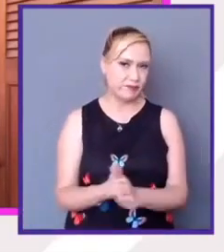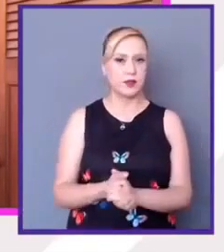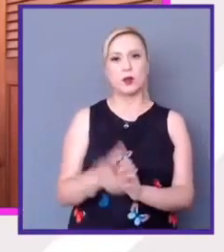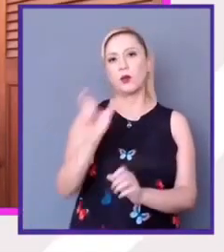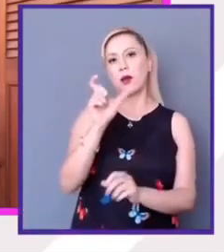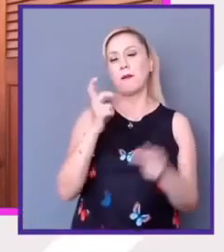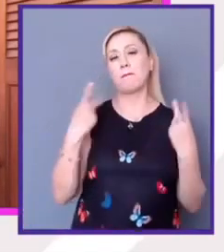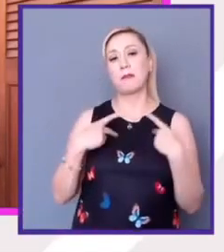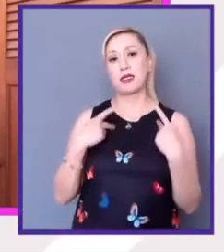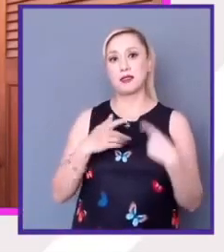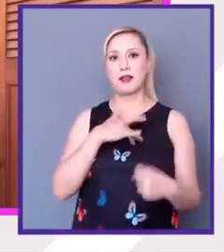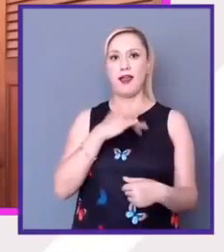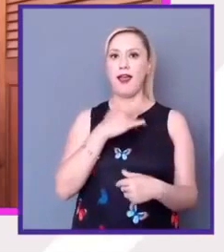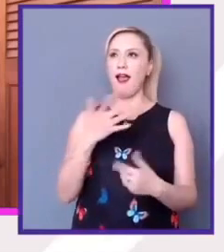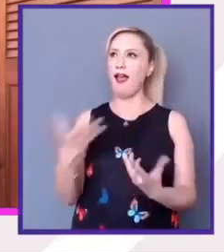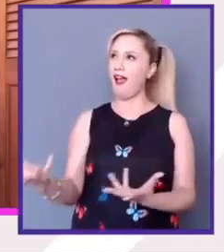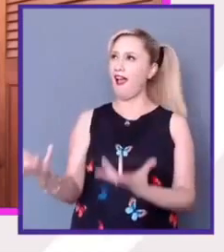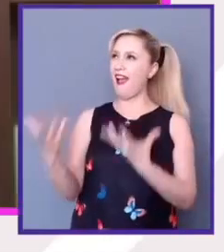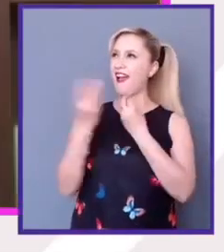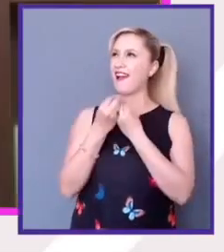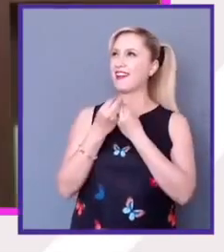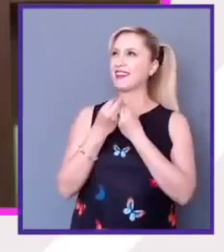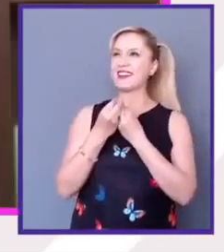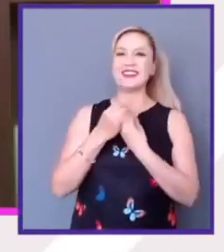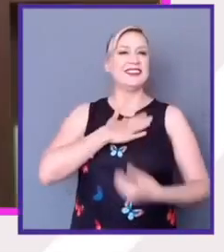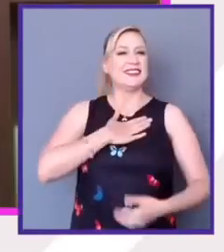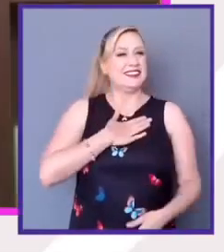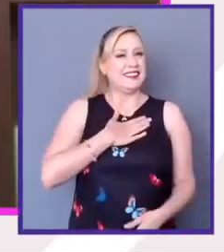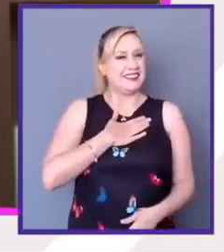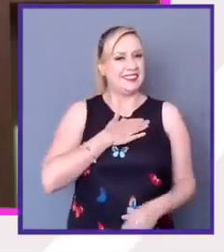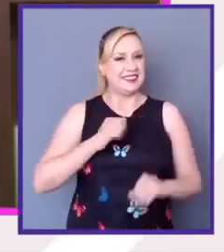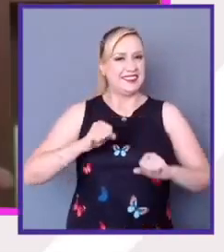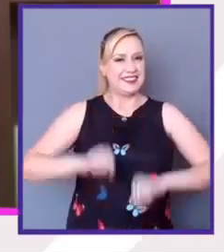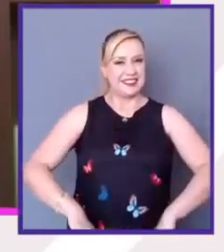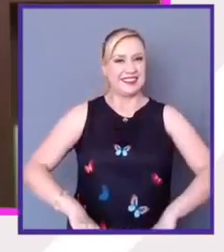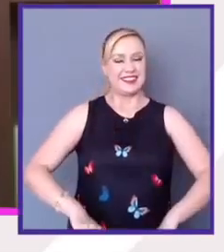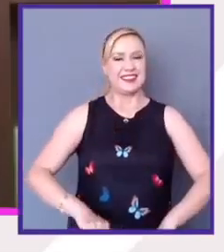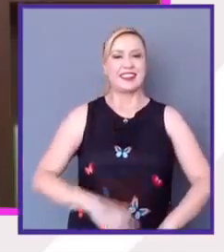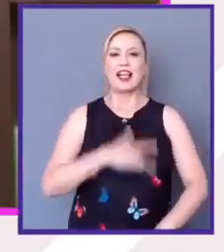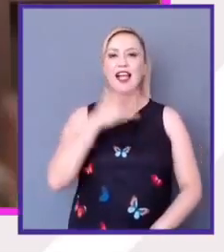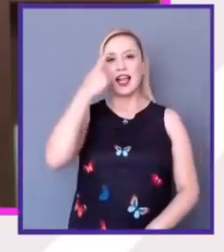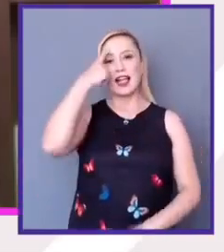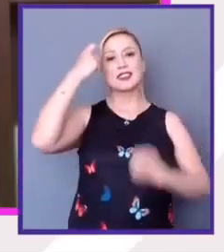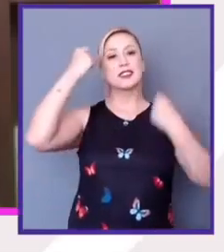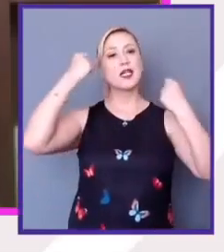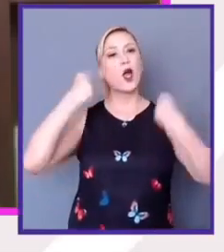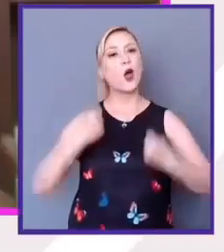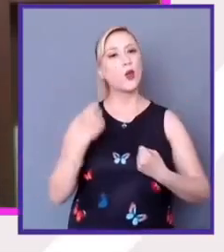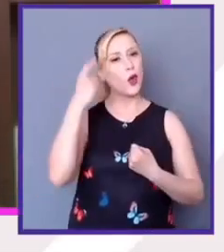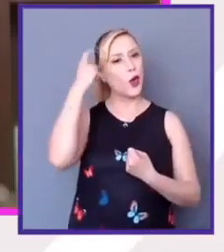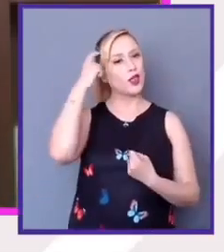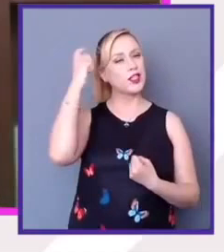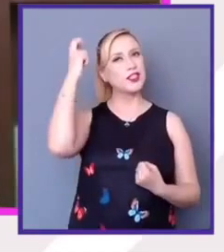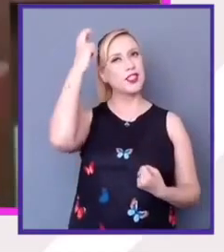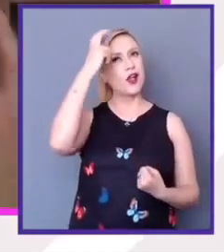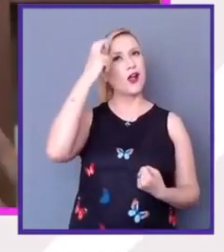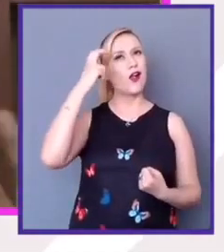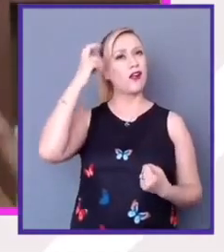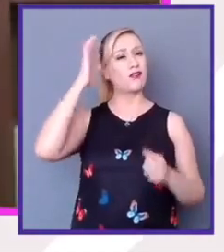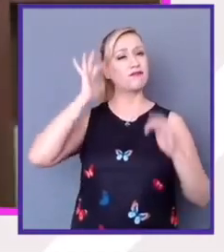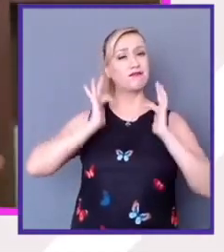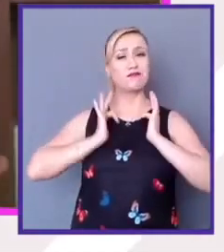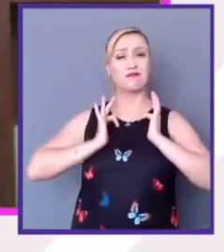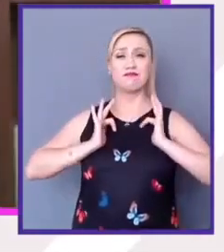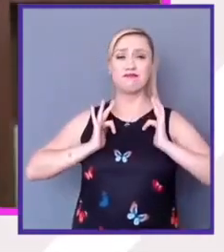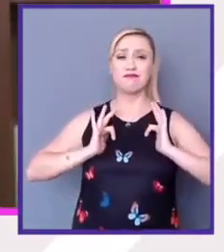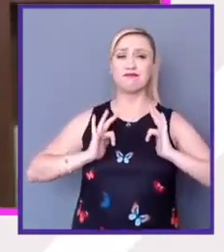que pertenece, puede, por ejemplo, aumentar lo que se llama la seguridad psicológica. Esta seguridad psicológica está vinculada a